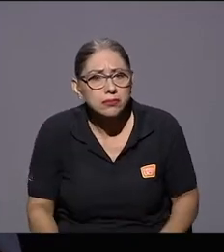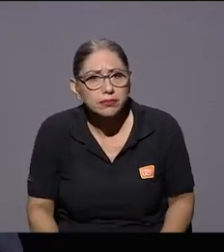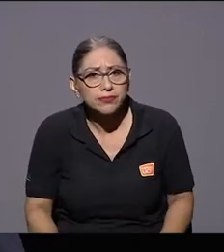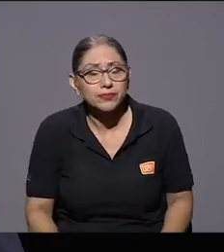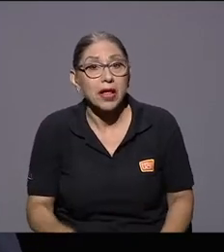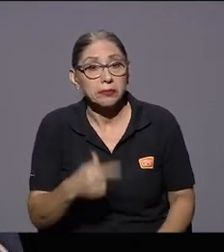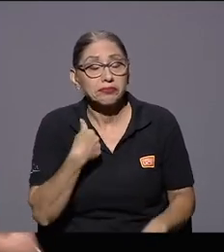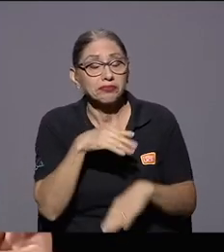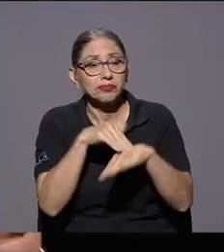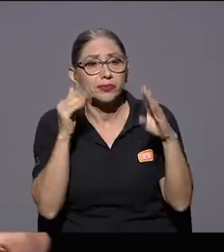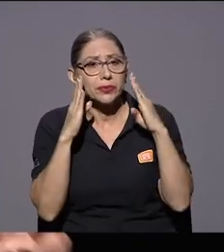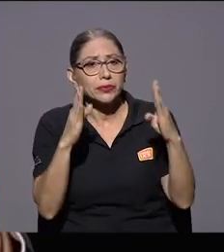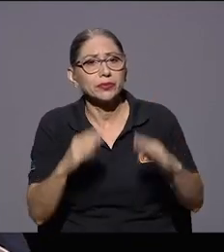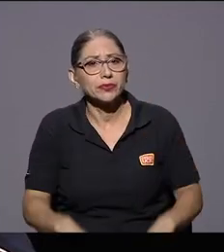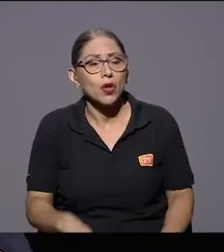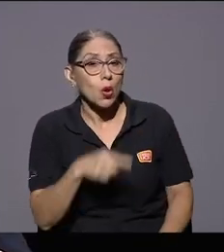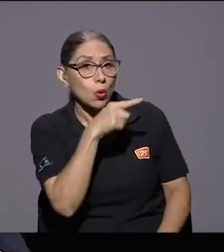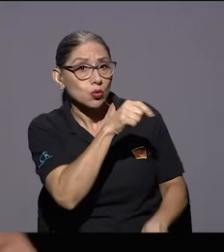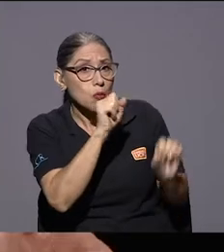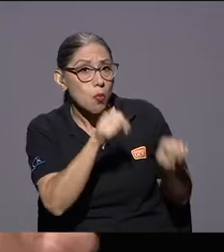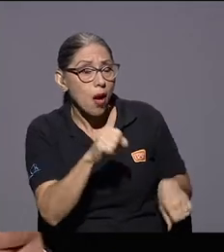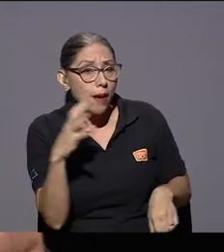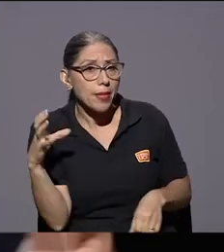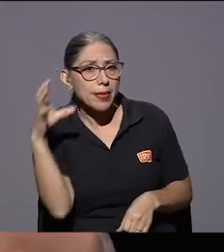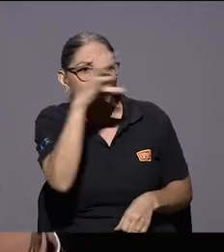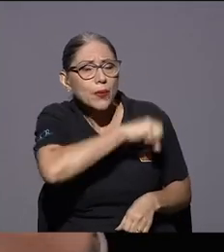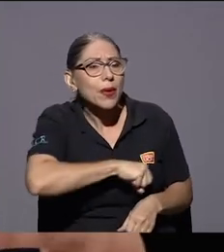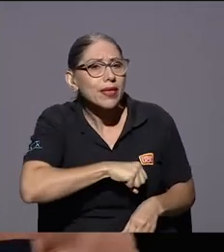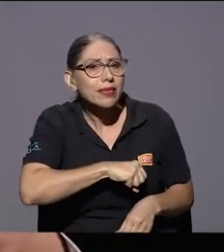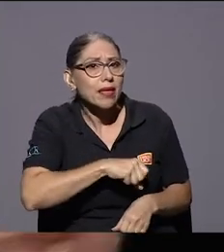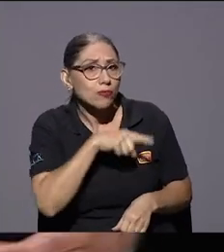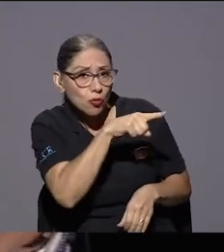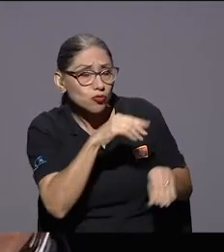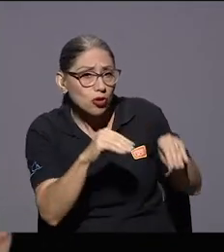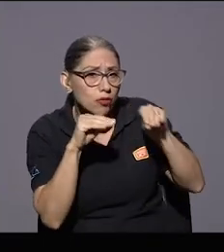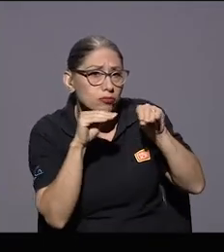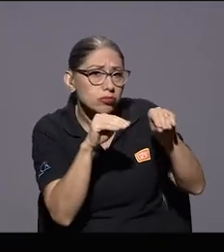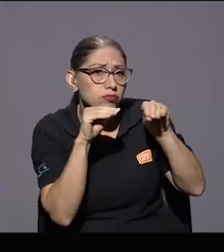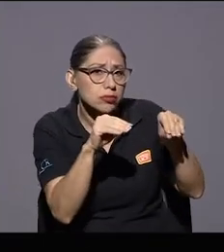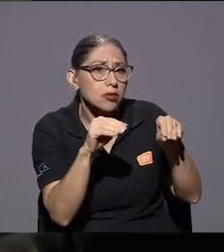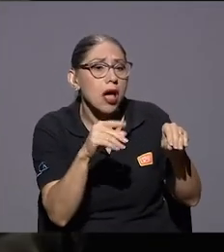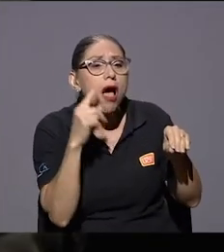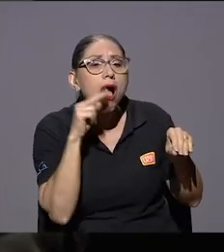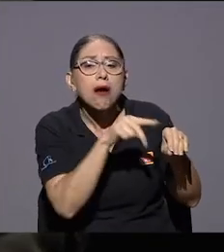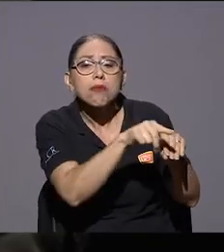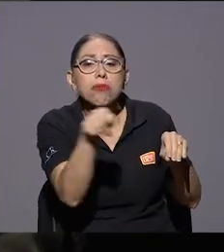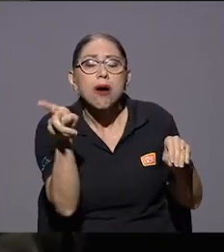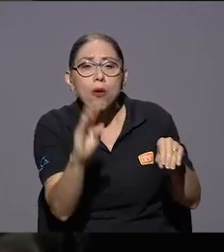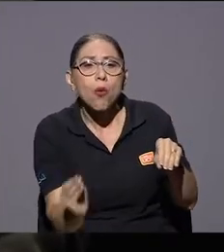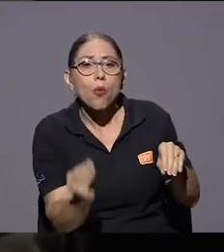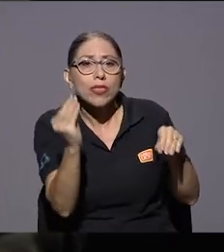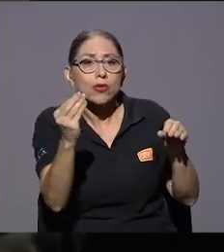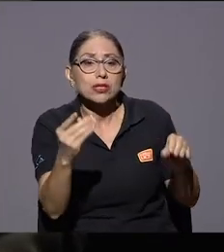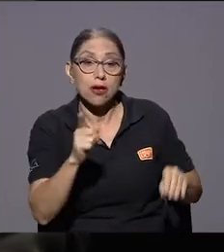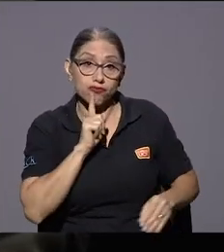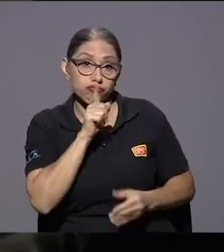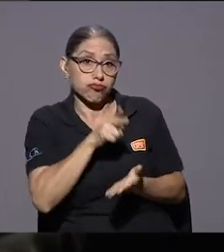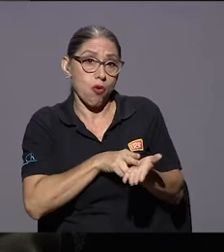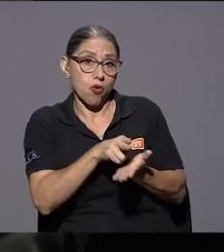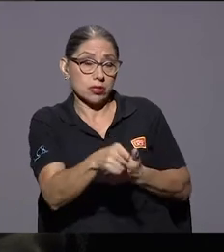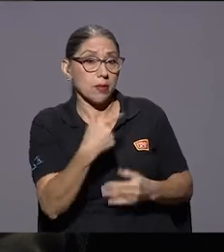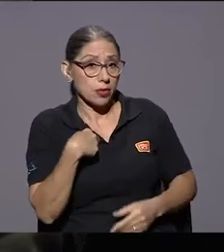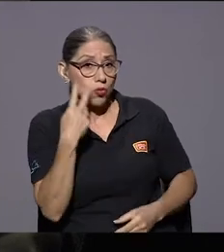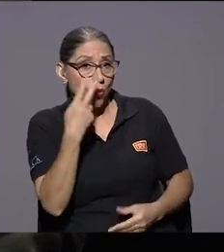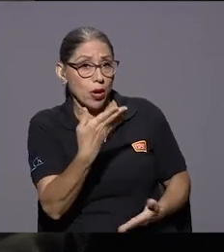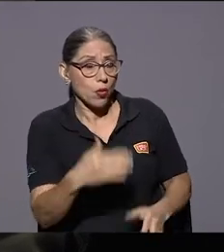es algo que me llama la atención y que usted lo puede palpar también desde la docencia con las juventudes, ¿verdad? Que eso es algo que yo honestamente también lo veo, don